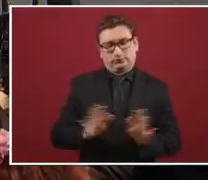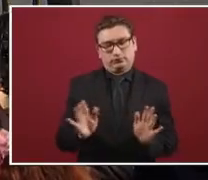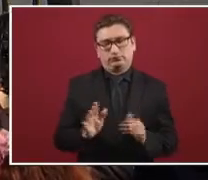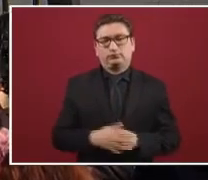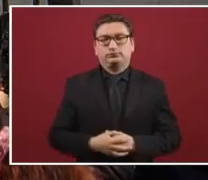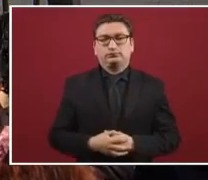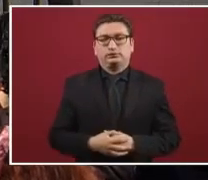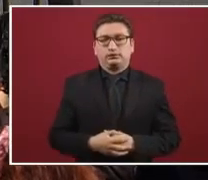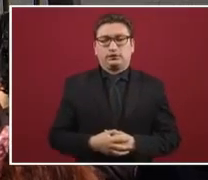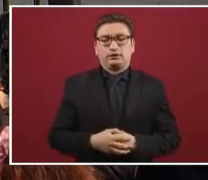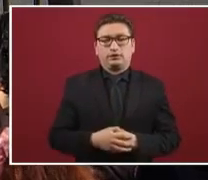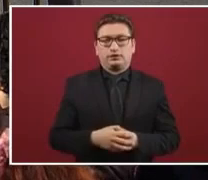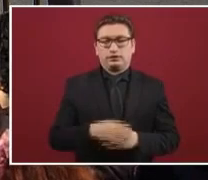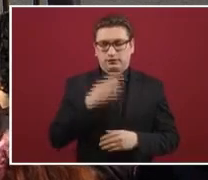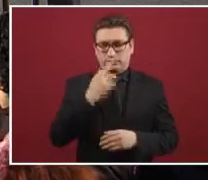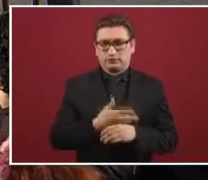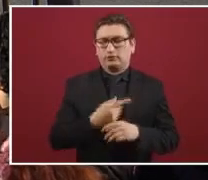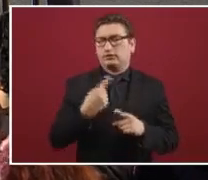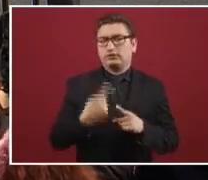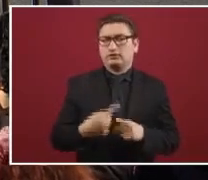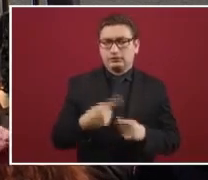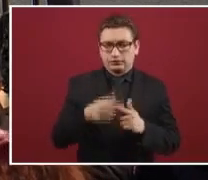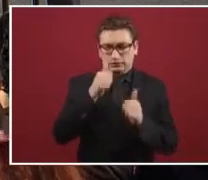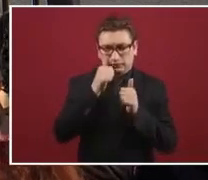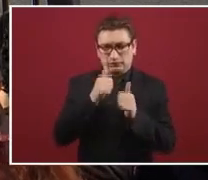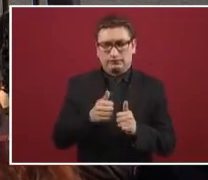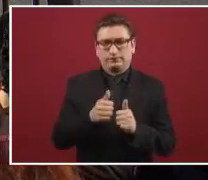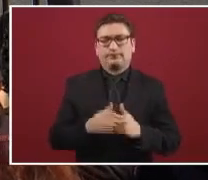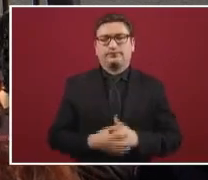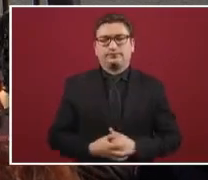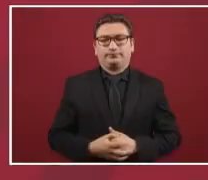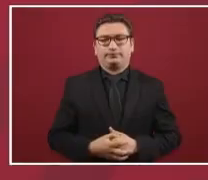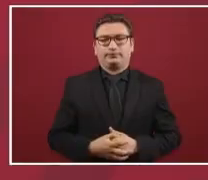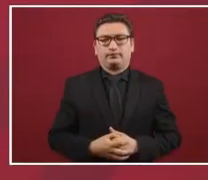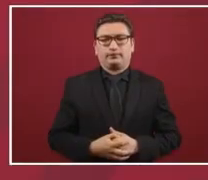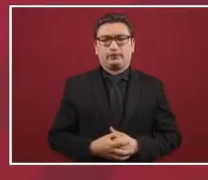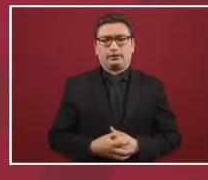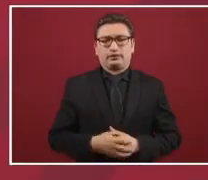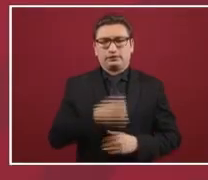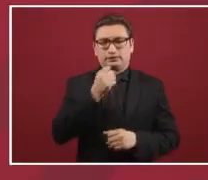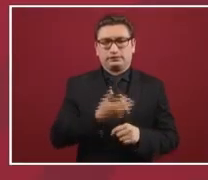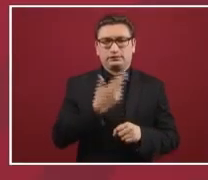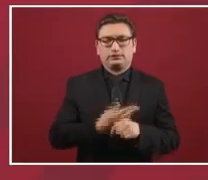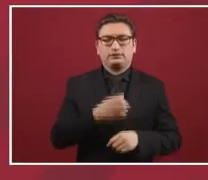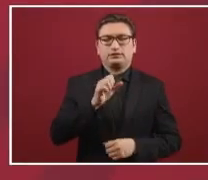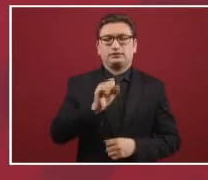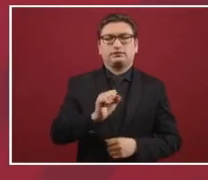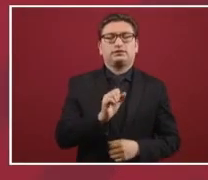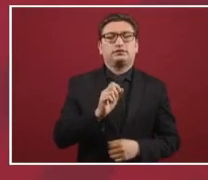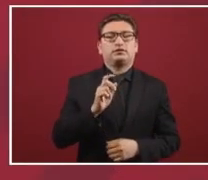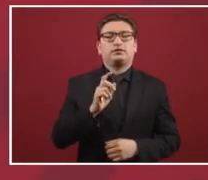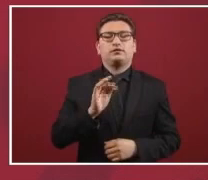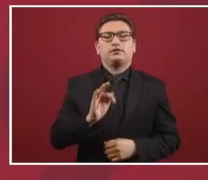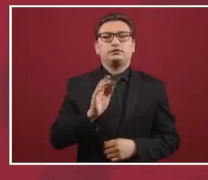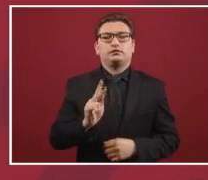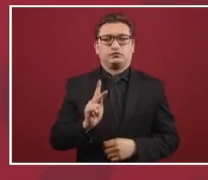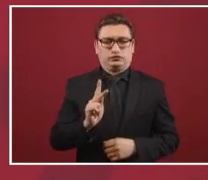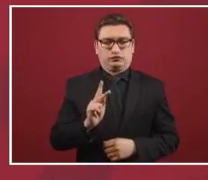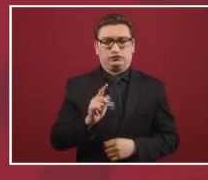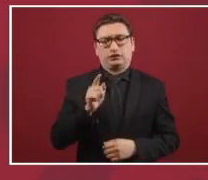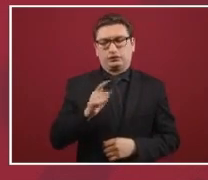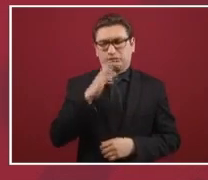y el caso lo está atendiendo la Secretaría de la Función Pública. Y